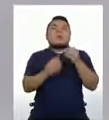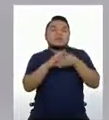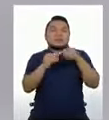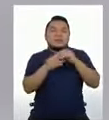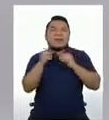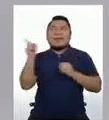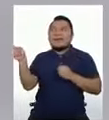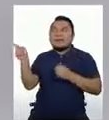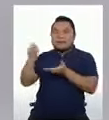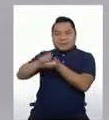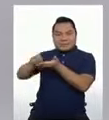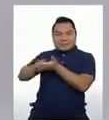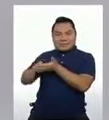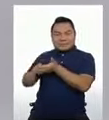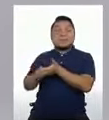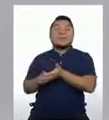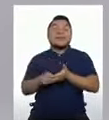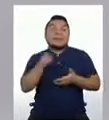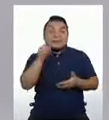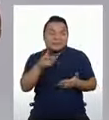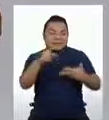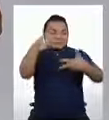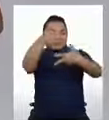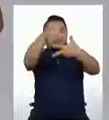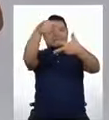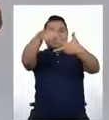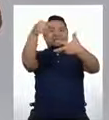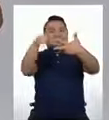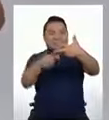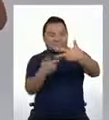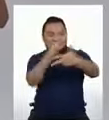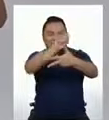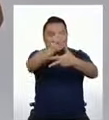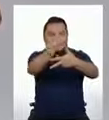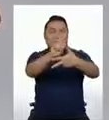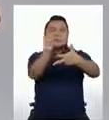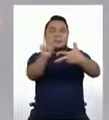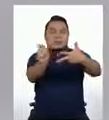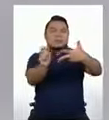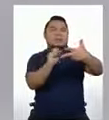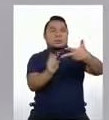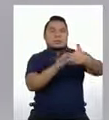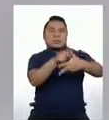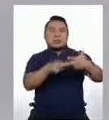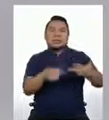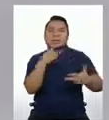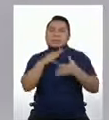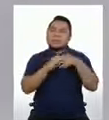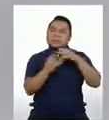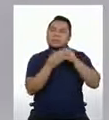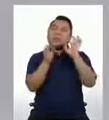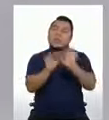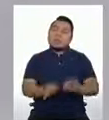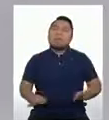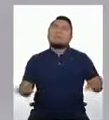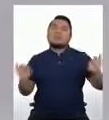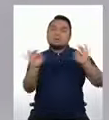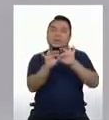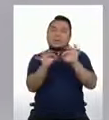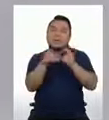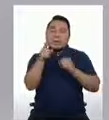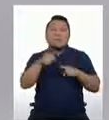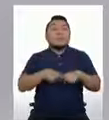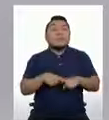primeras preguntas, ¿para qué escribir este texto? Y ¿quién leerá este texto? Son muy importantes y van